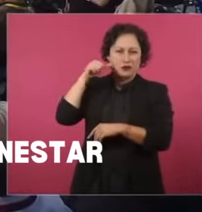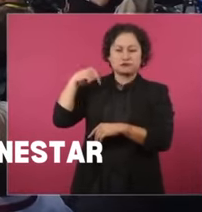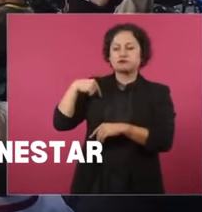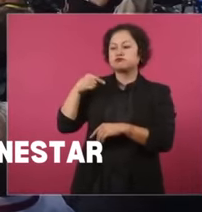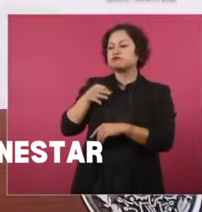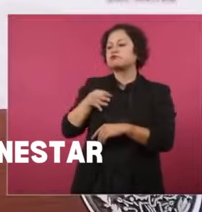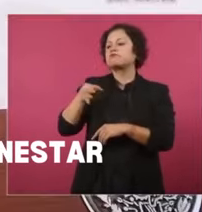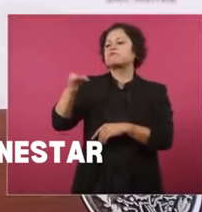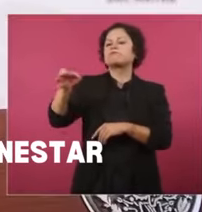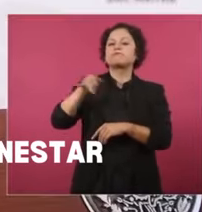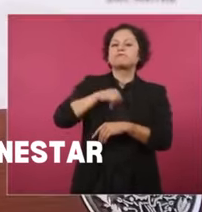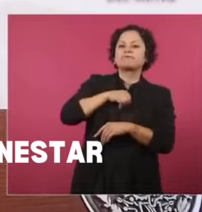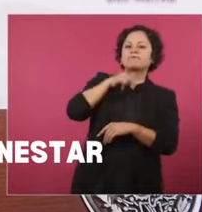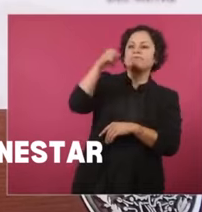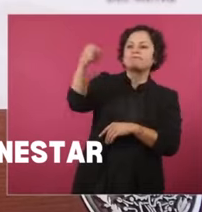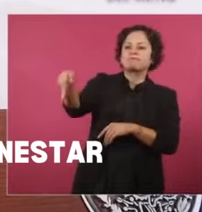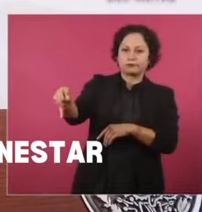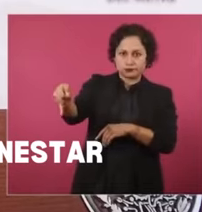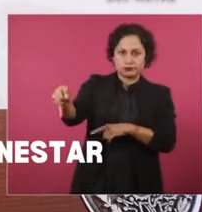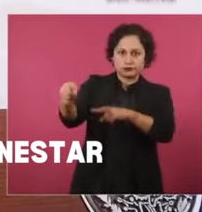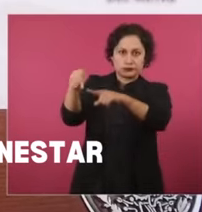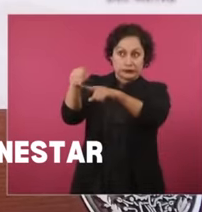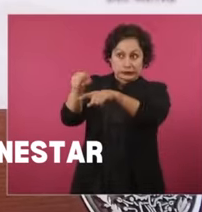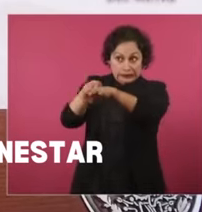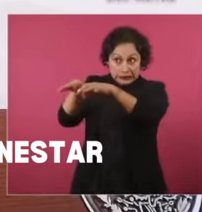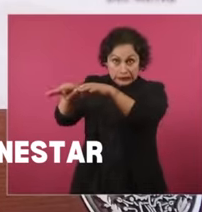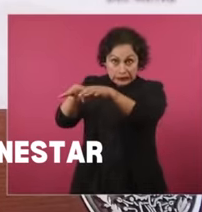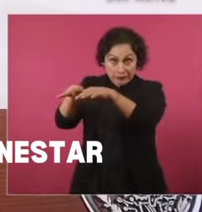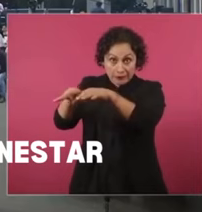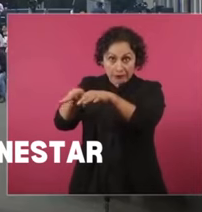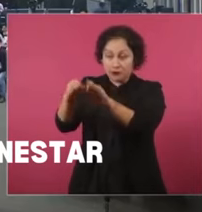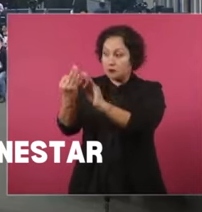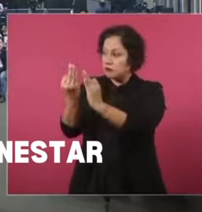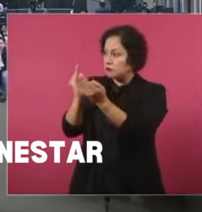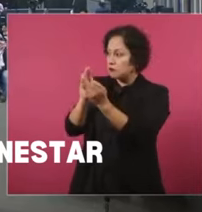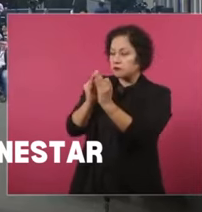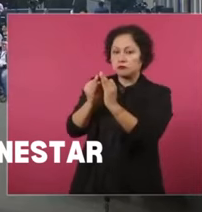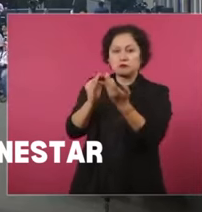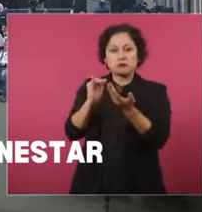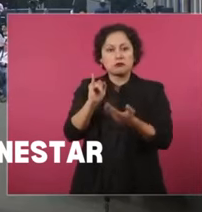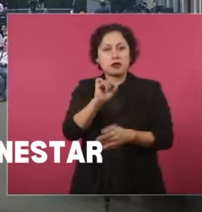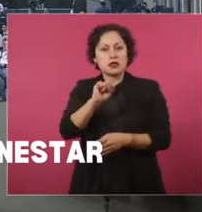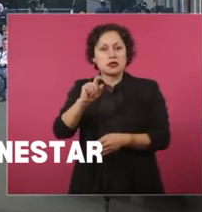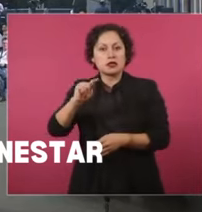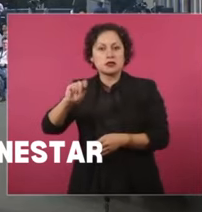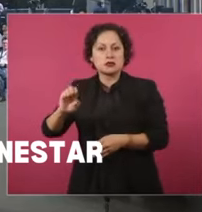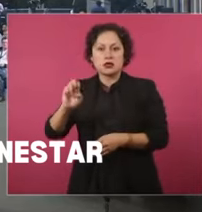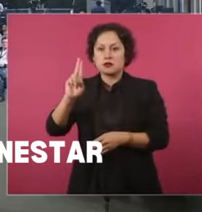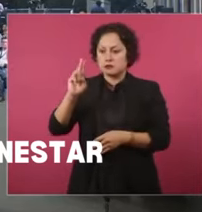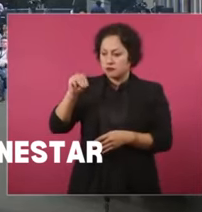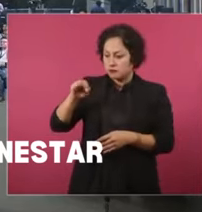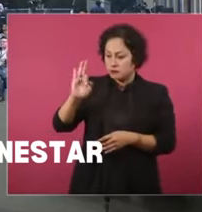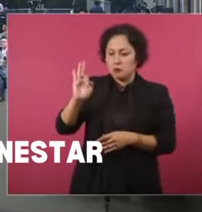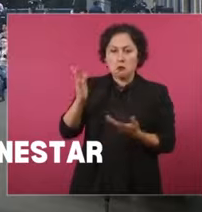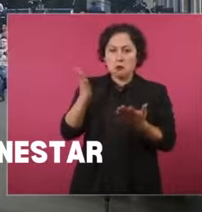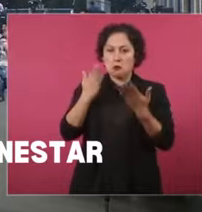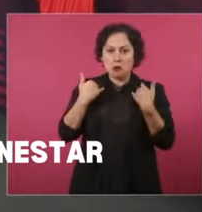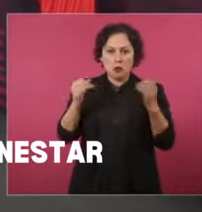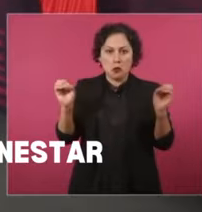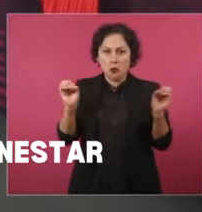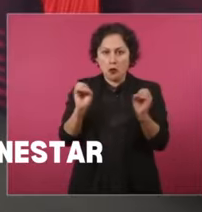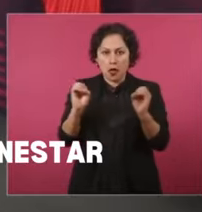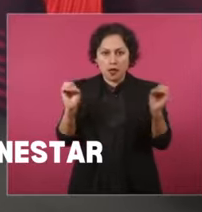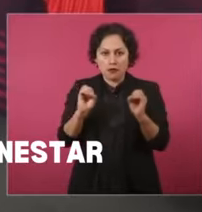no tenga cerca una clínica del ISSSTE, pero sí